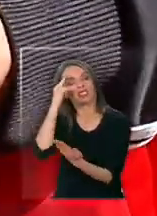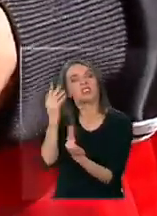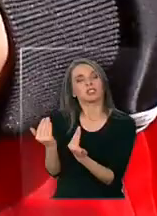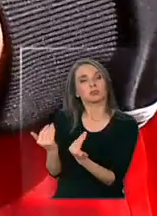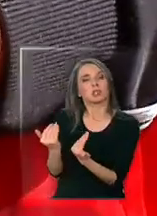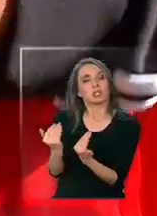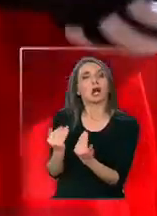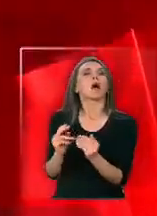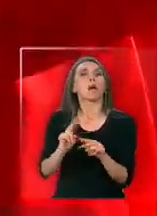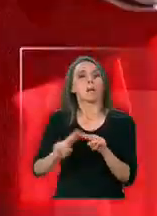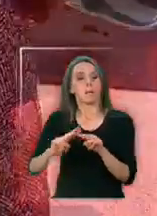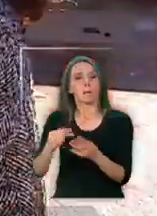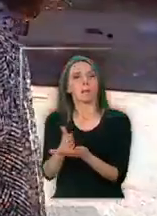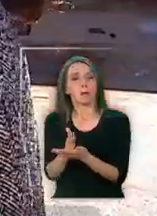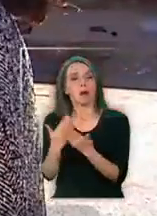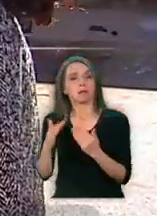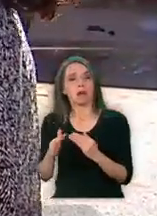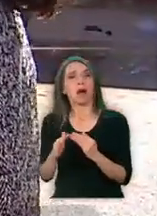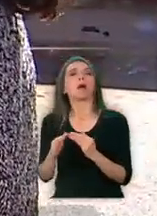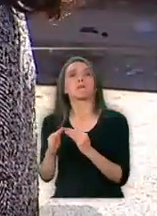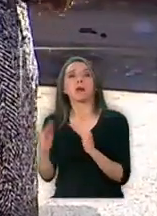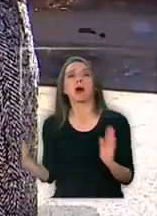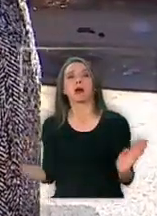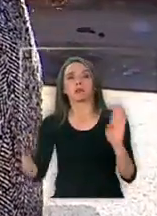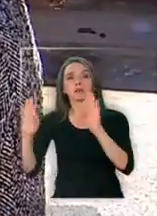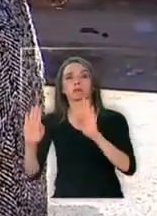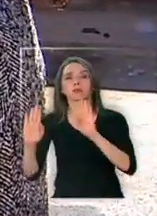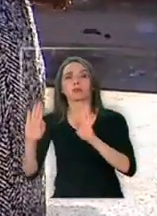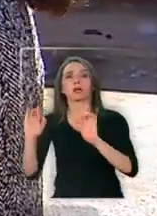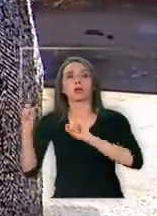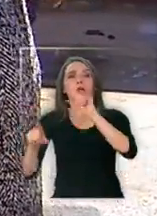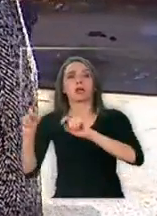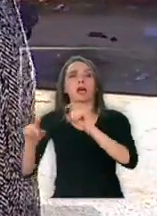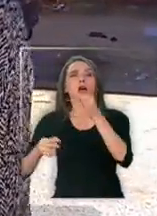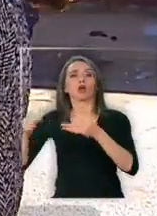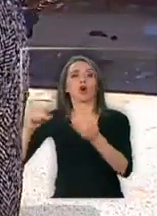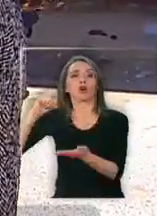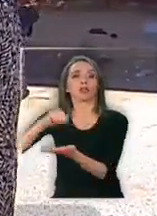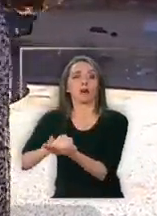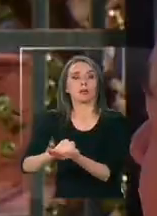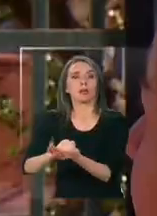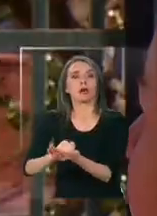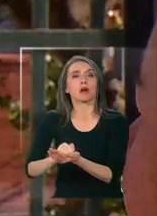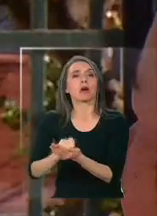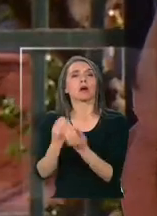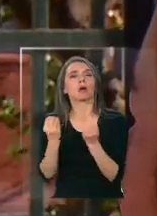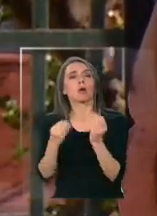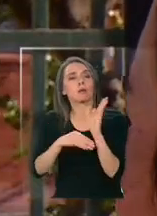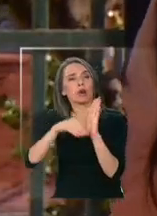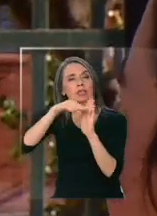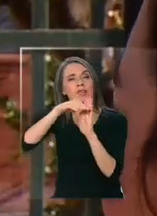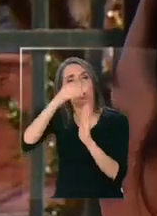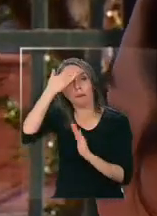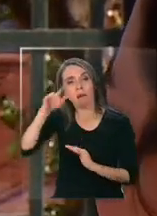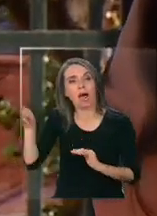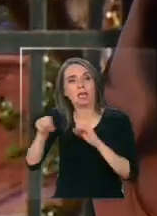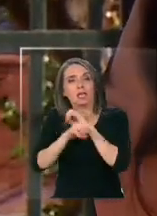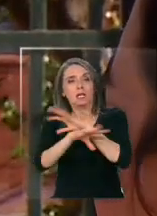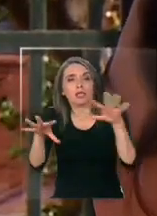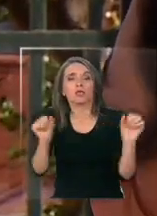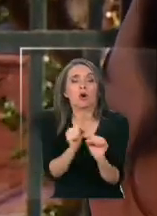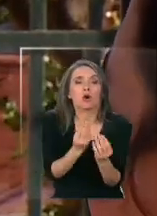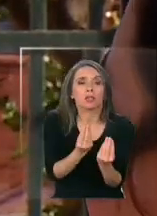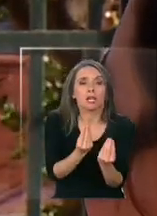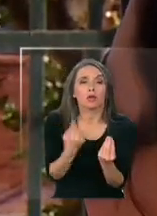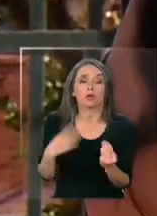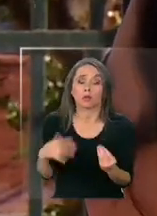los alegatos en la Corte de Apelaciones. El nivel de maldad y de terror que sembraron acá es